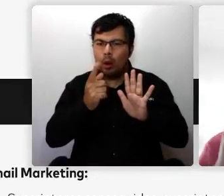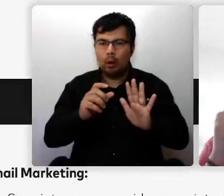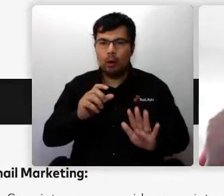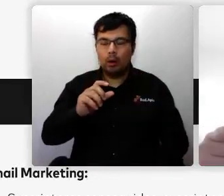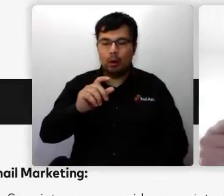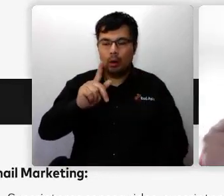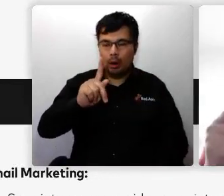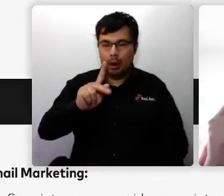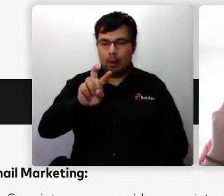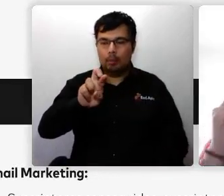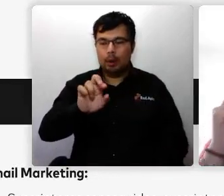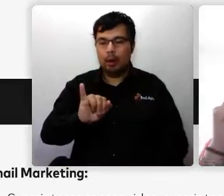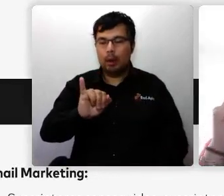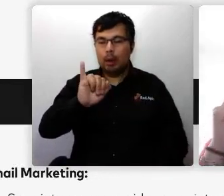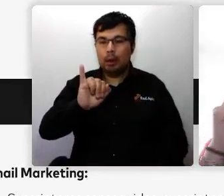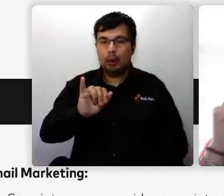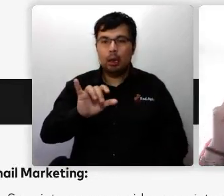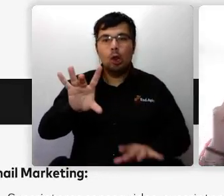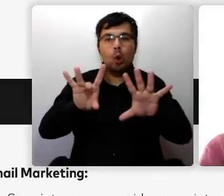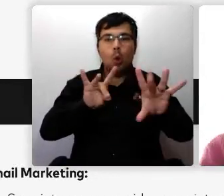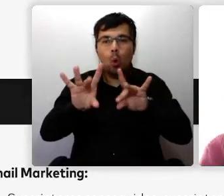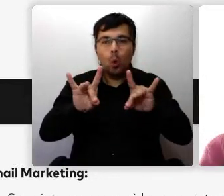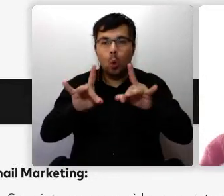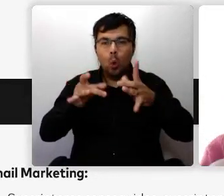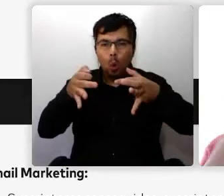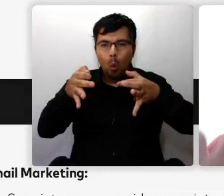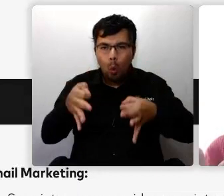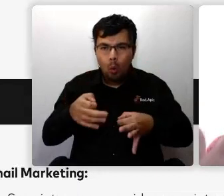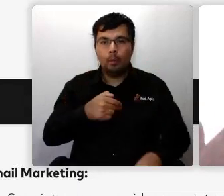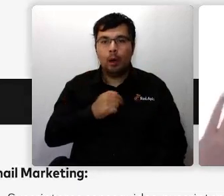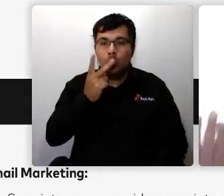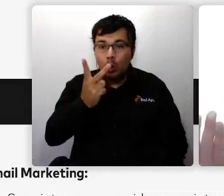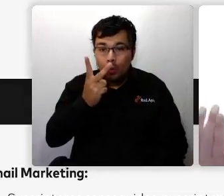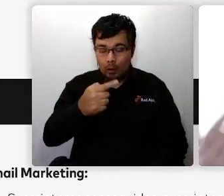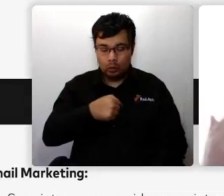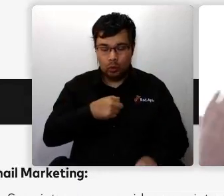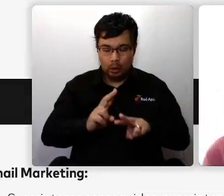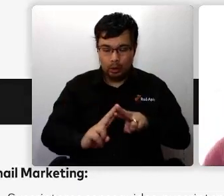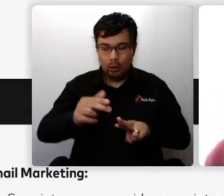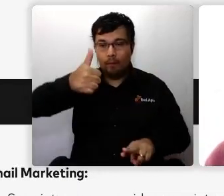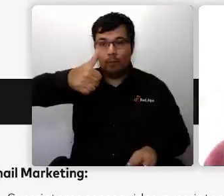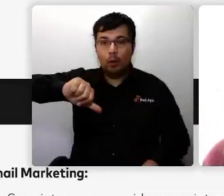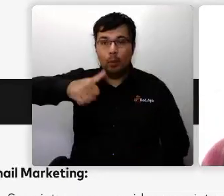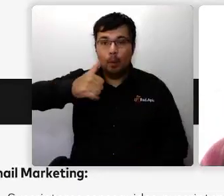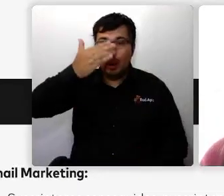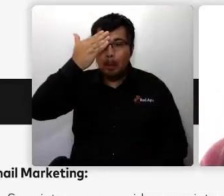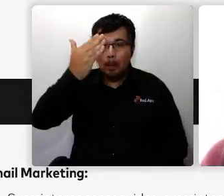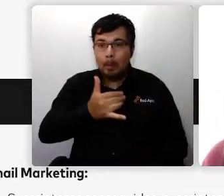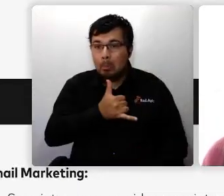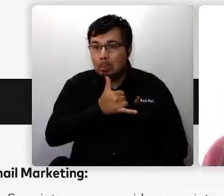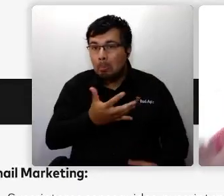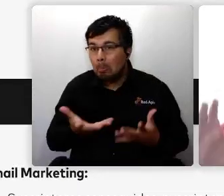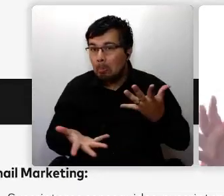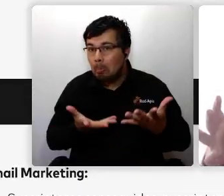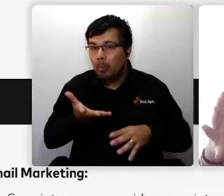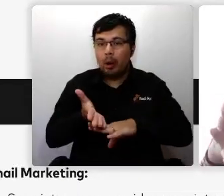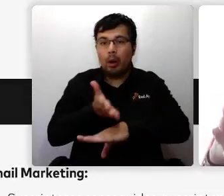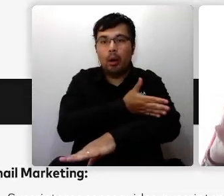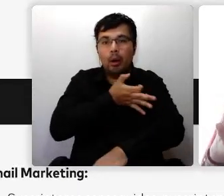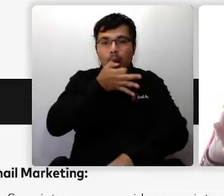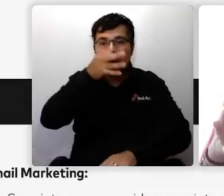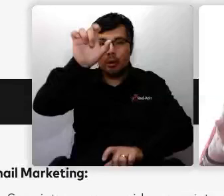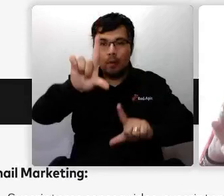indicadores clave que yo me tengo que fijar para poder ver si lo estoy haciendo bien o lo estoy haciendo mal? Lo que estábamos hablando antes de estas mediciones, ¿no? Una cosa es